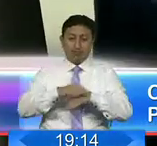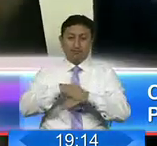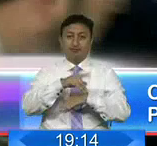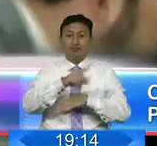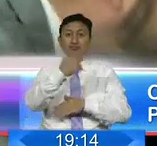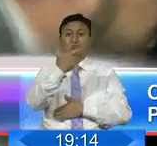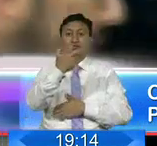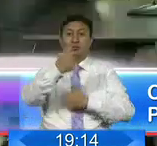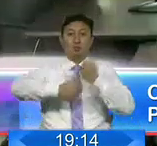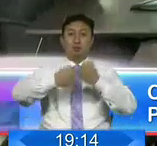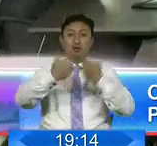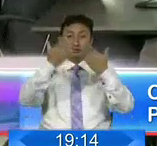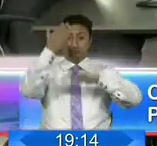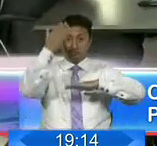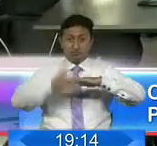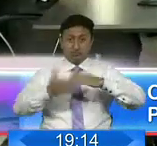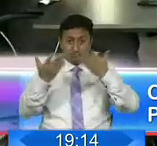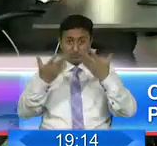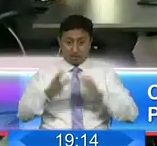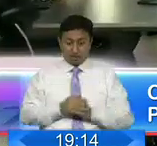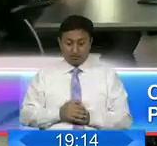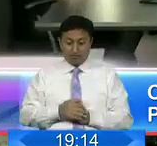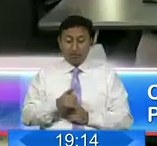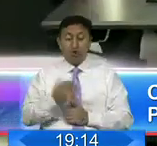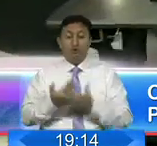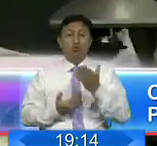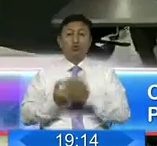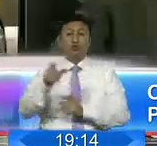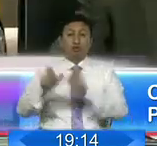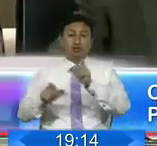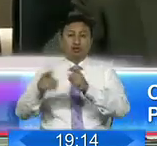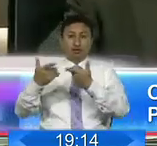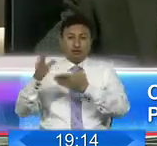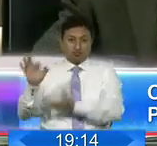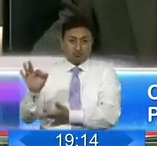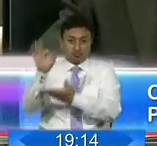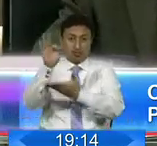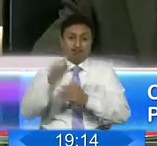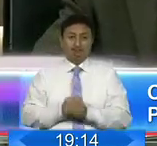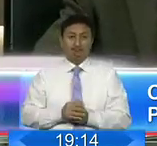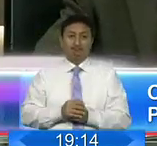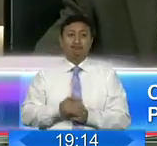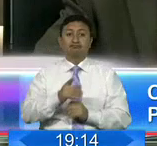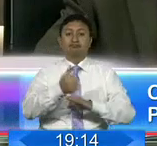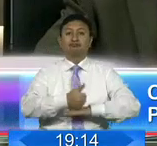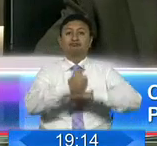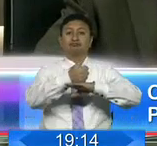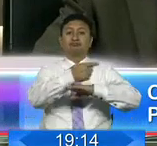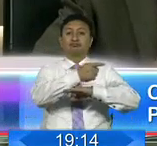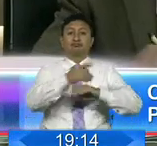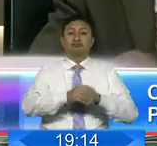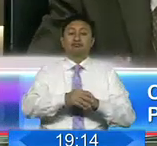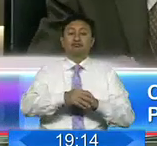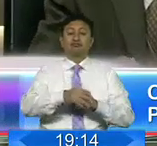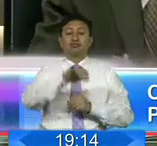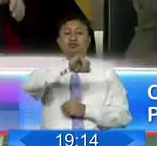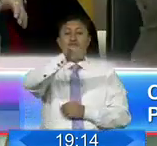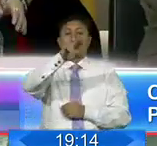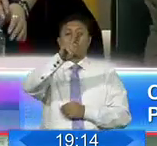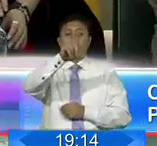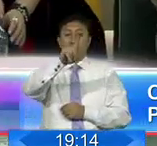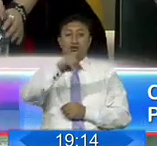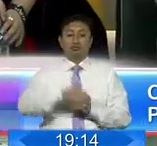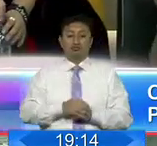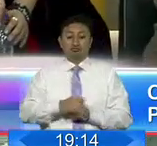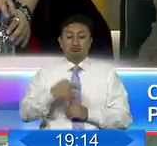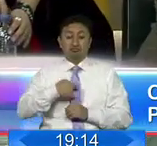el 13 de mayo, para dar paso a quienes fueron electos en las urnas. El titular del transitorio, Julio César Trujillo, se va satisfecho con